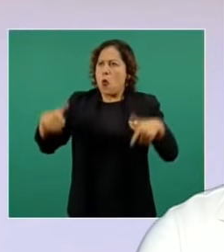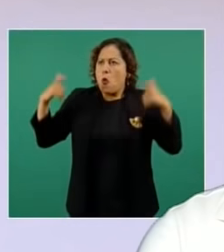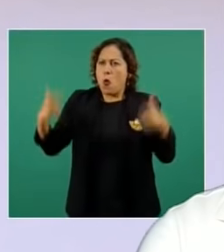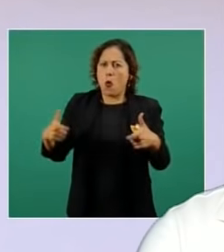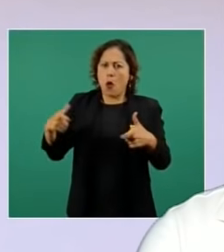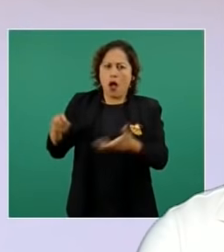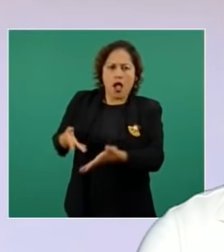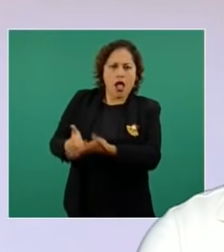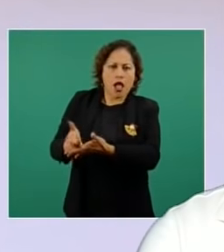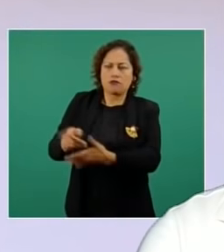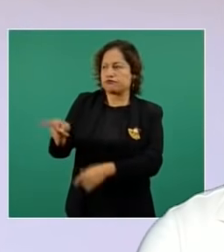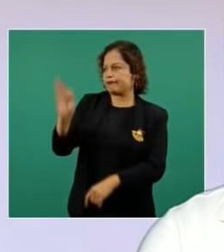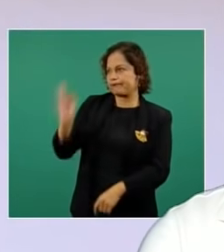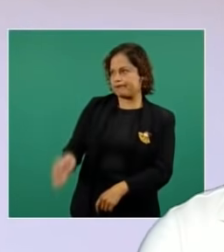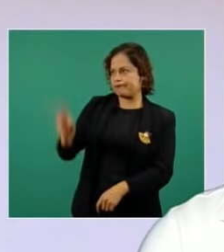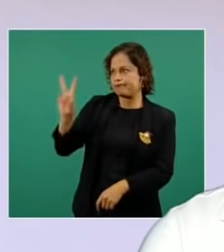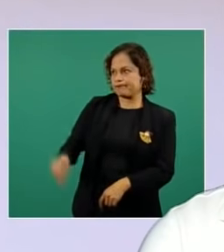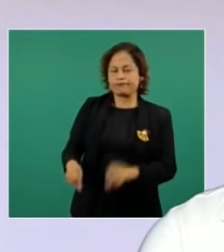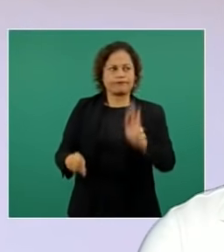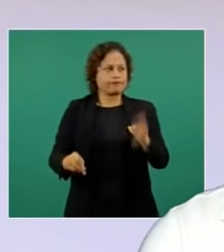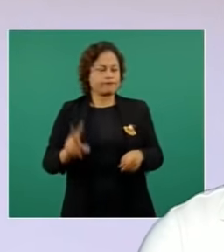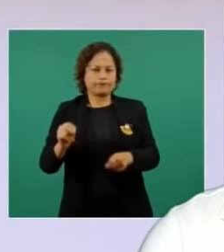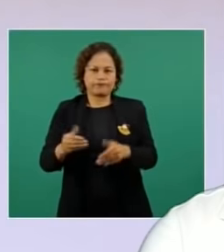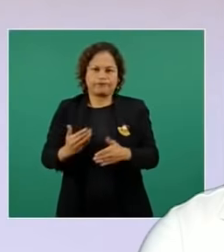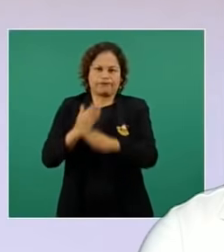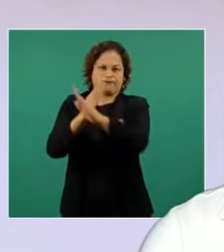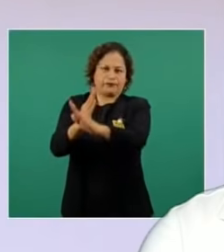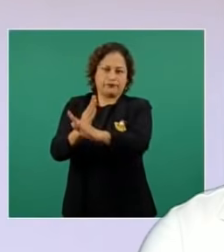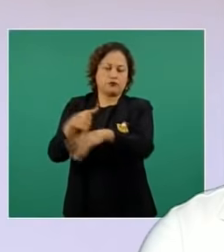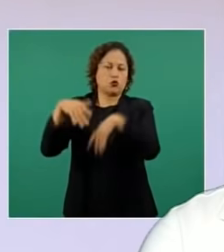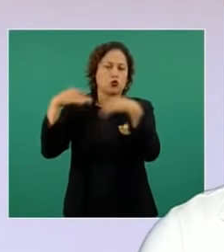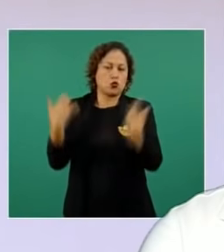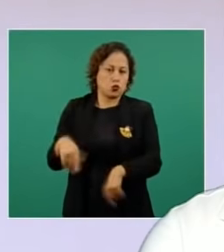Ya he dicho y repito,